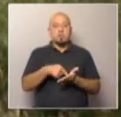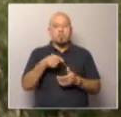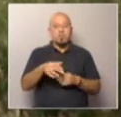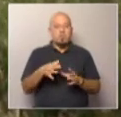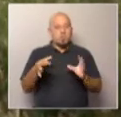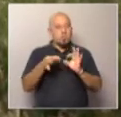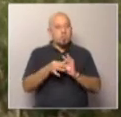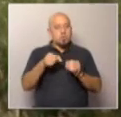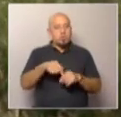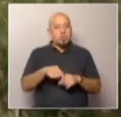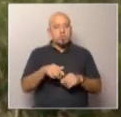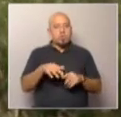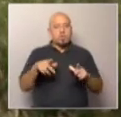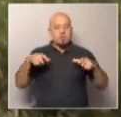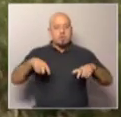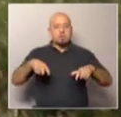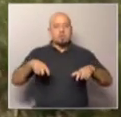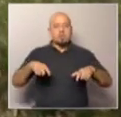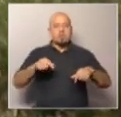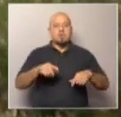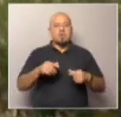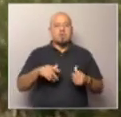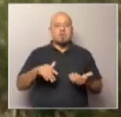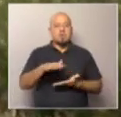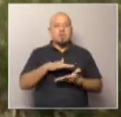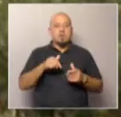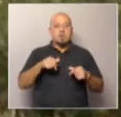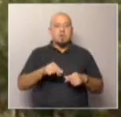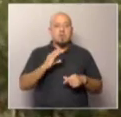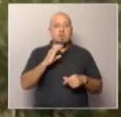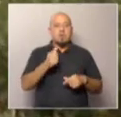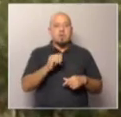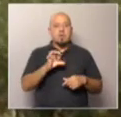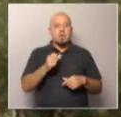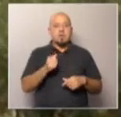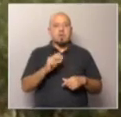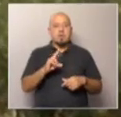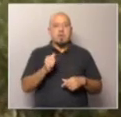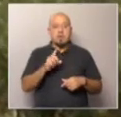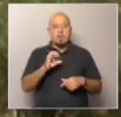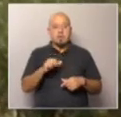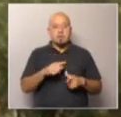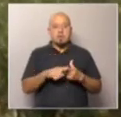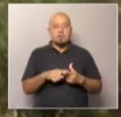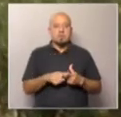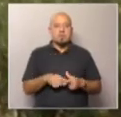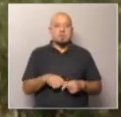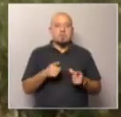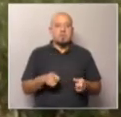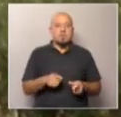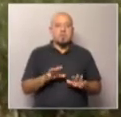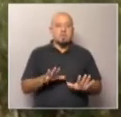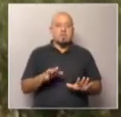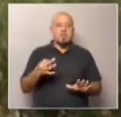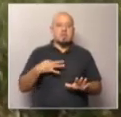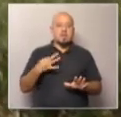unión, esta cancha que está en el medio de Unidad Casavalle, un espacio que en los últimos 10 años